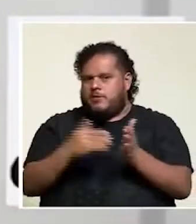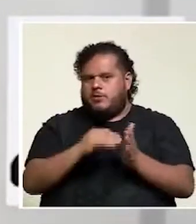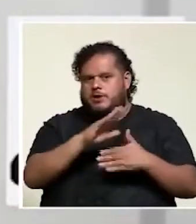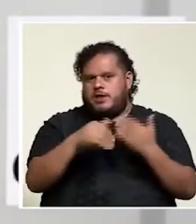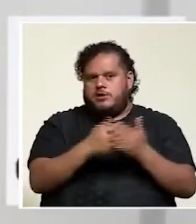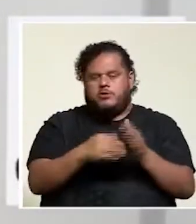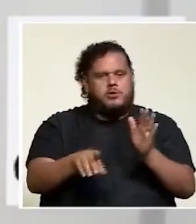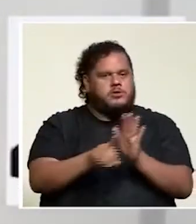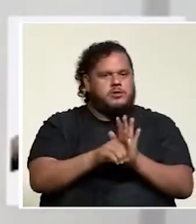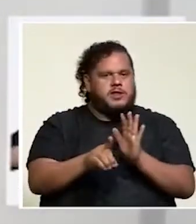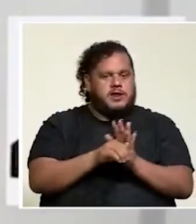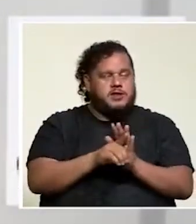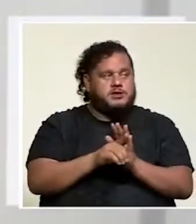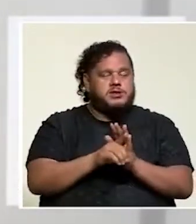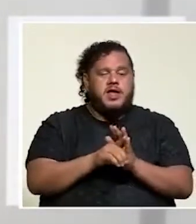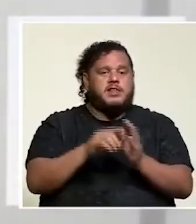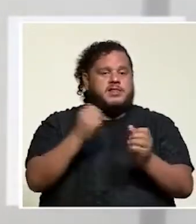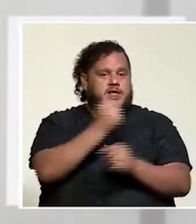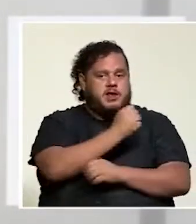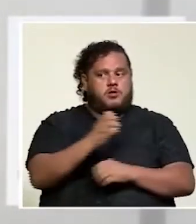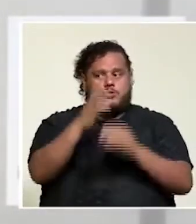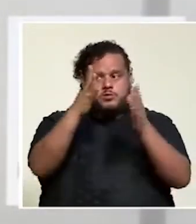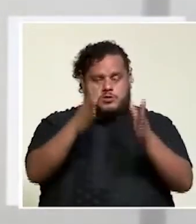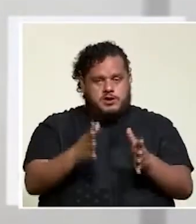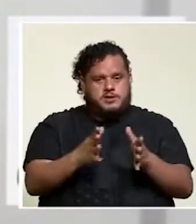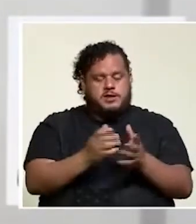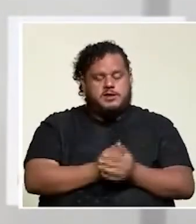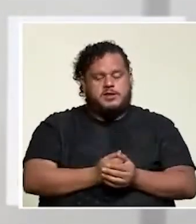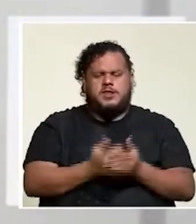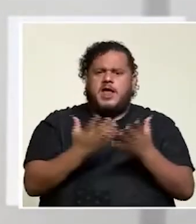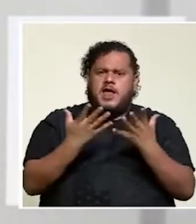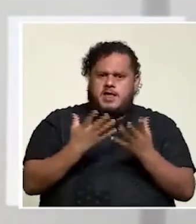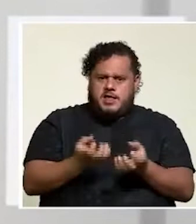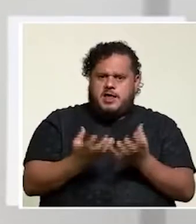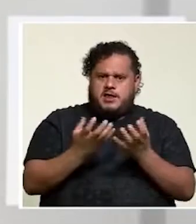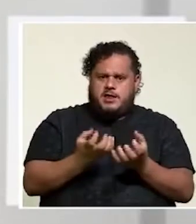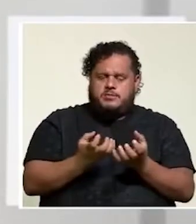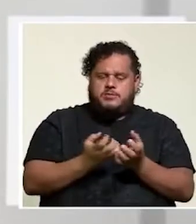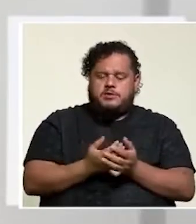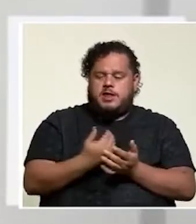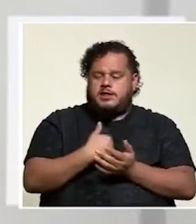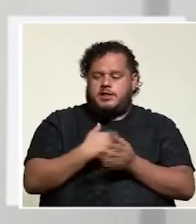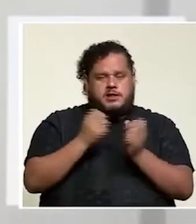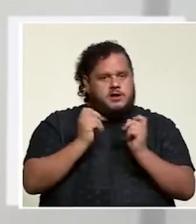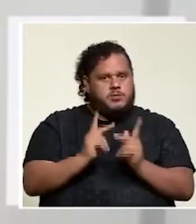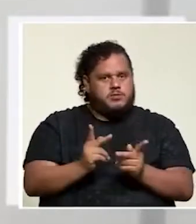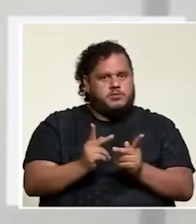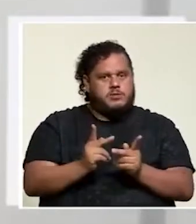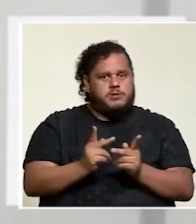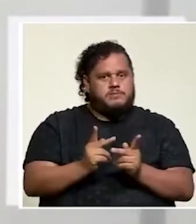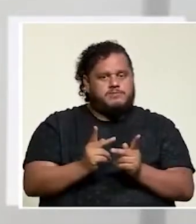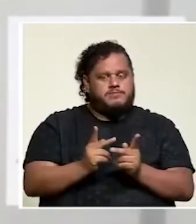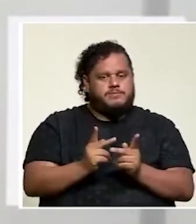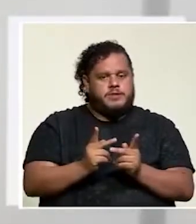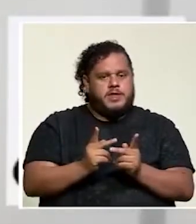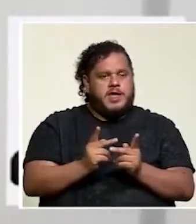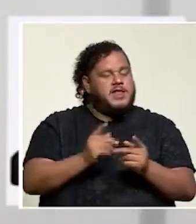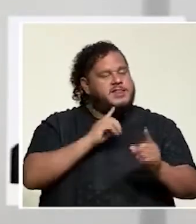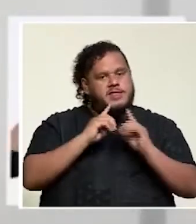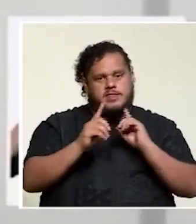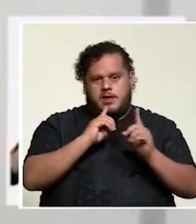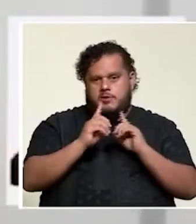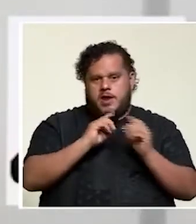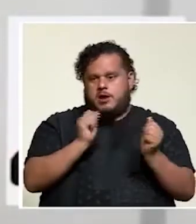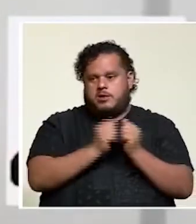los derechos de las y los costarricenses. Queremos tener la oportunidad de dialogar